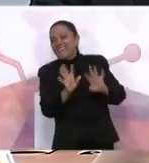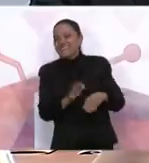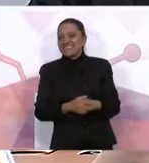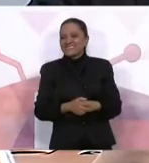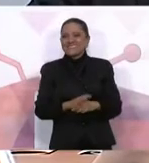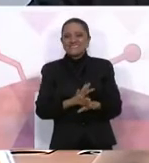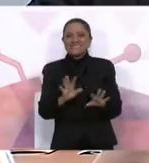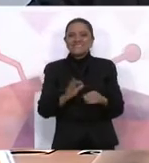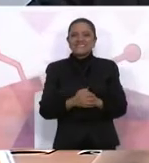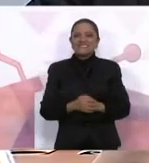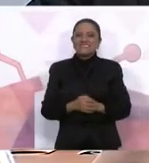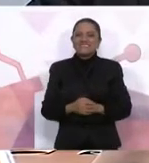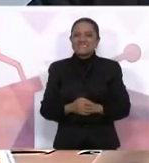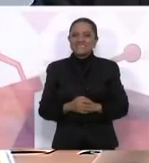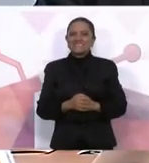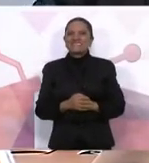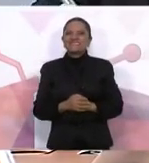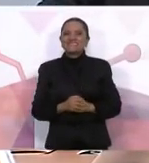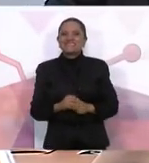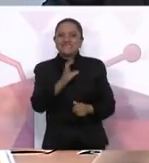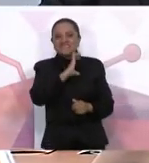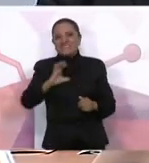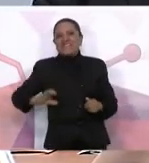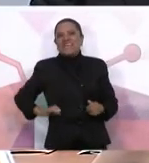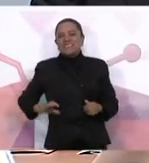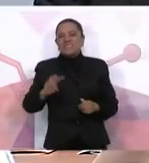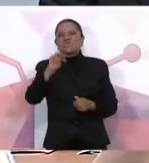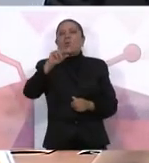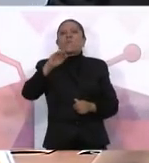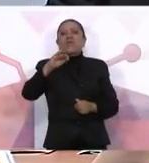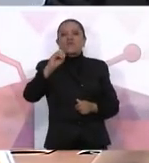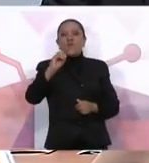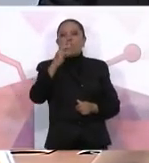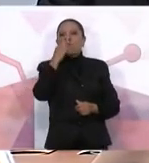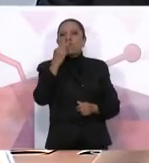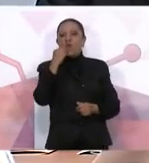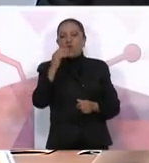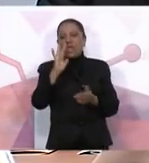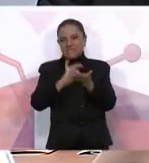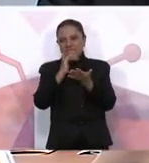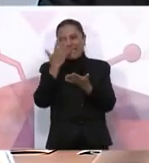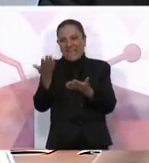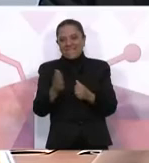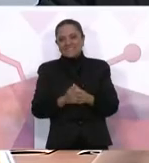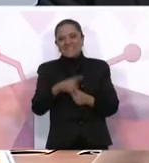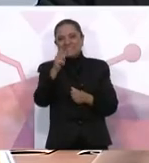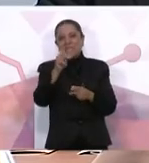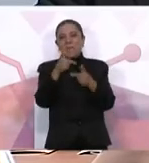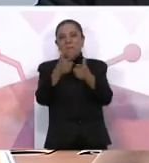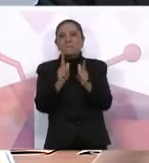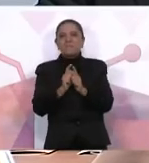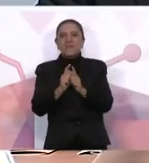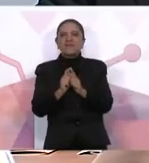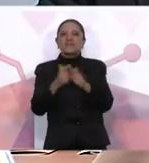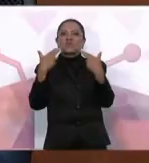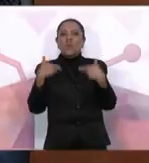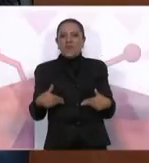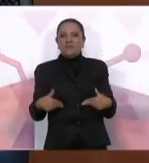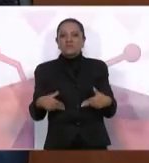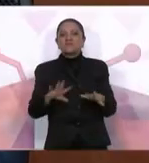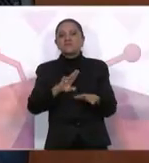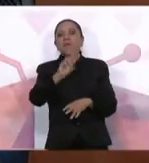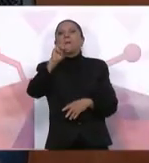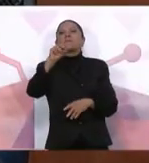candidato mario rojas alba el partido humanista jorge me tiene todavía 15 segundos si yo creo que